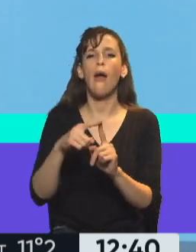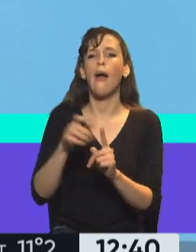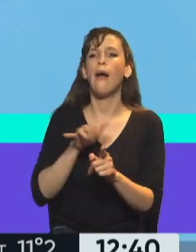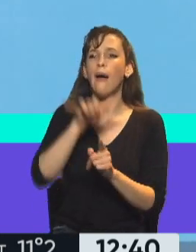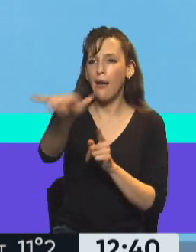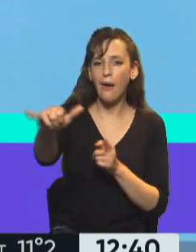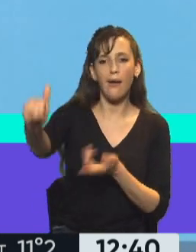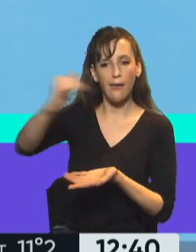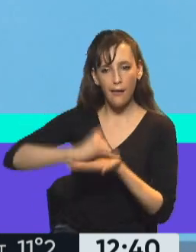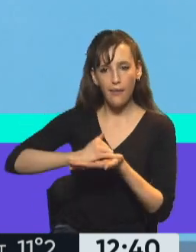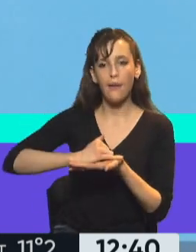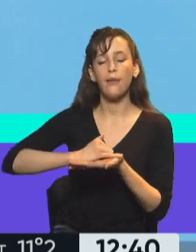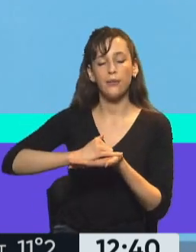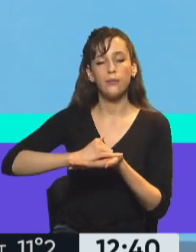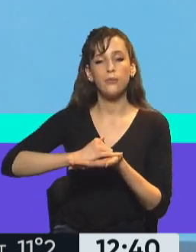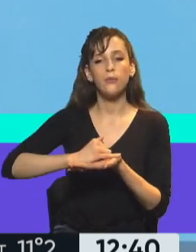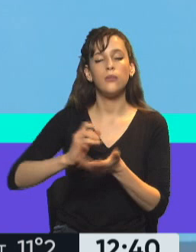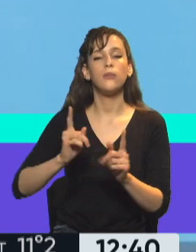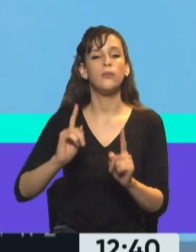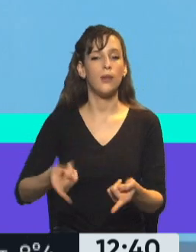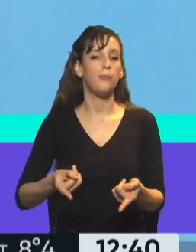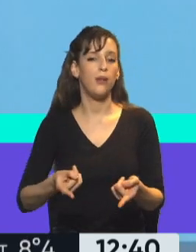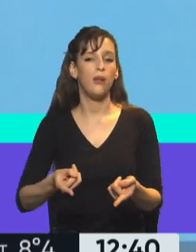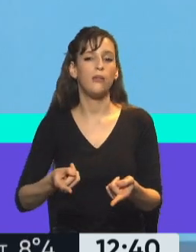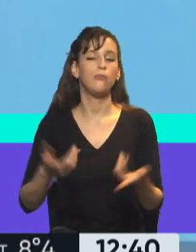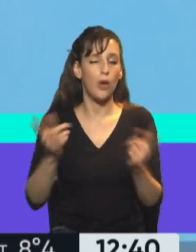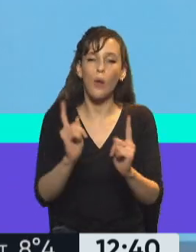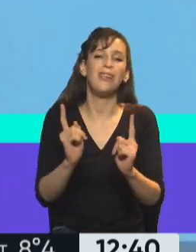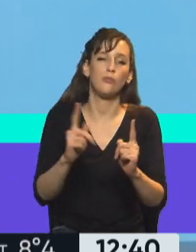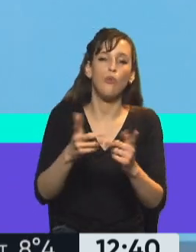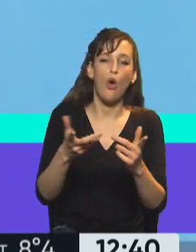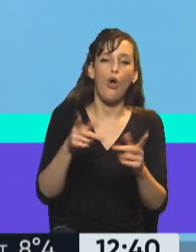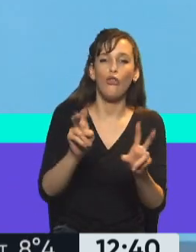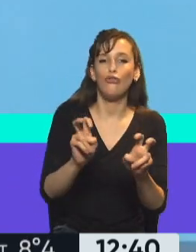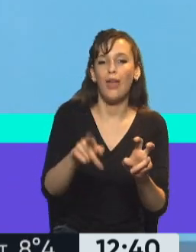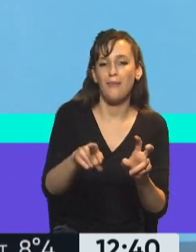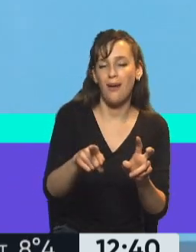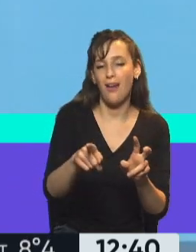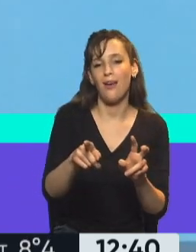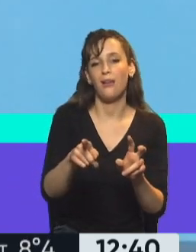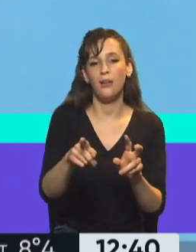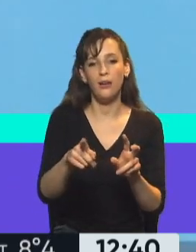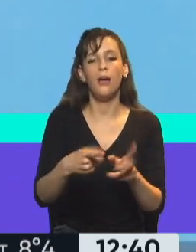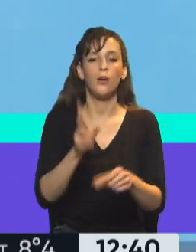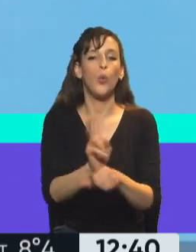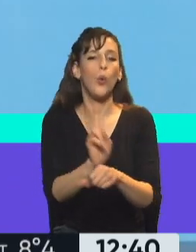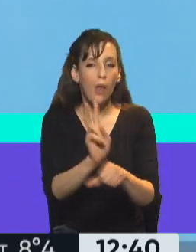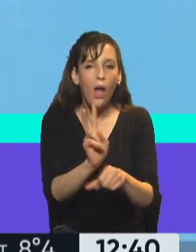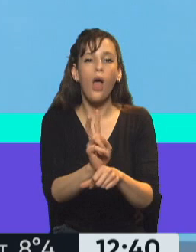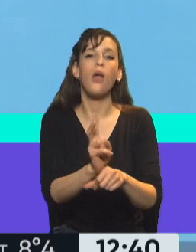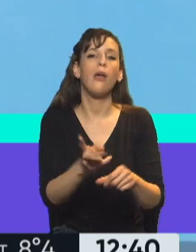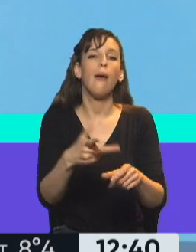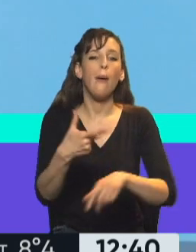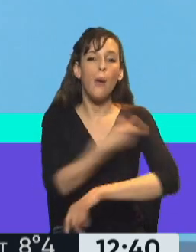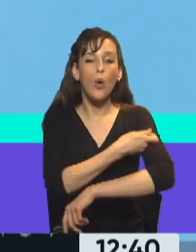de todo lo que significa el área técnica de inmunizaciones en relación a la conservación y a